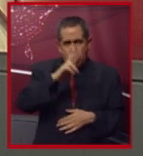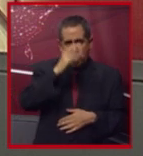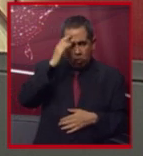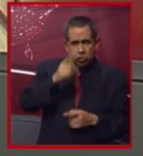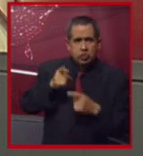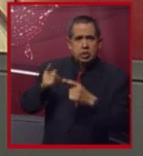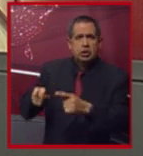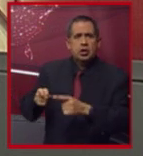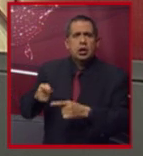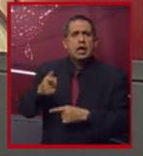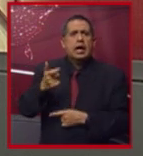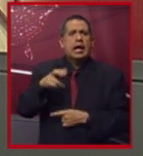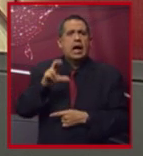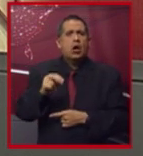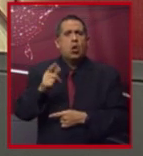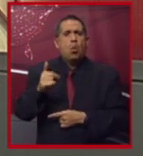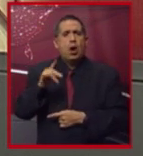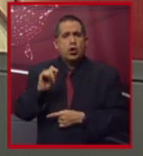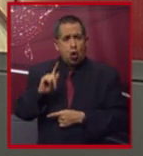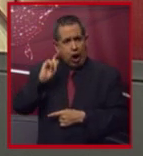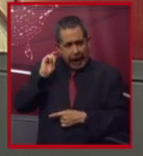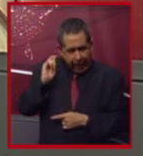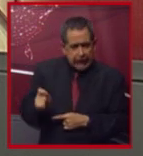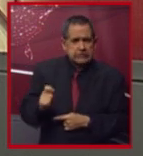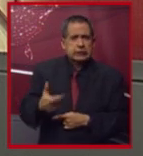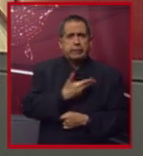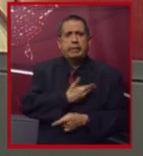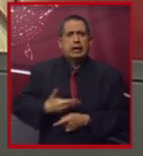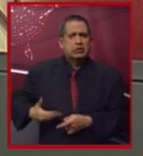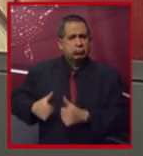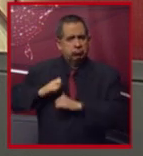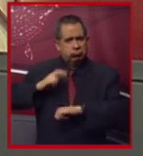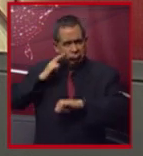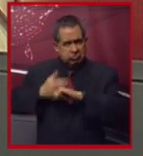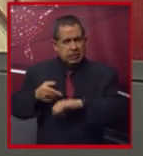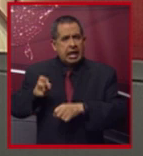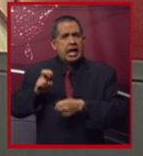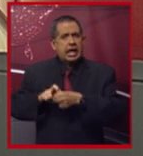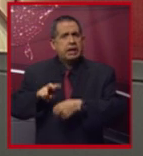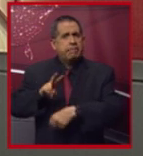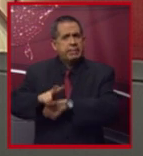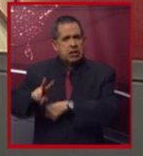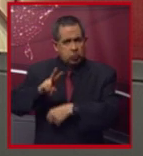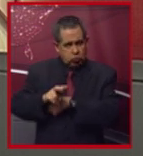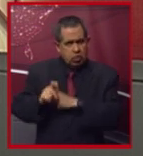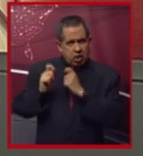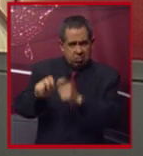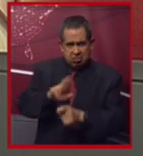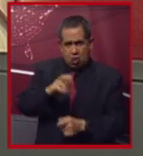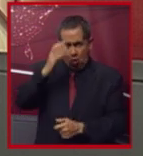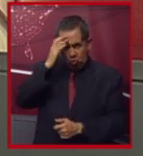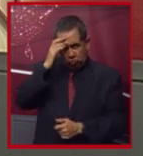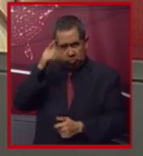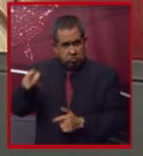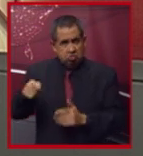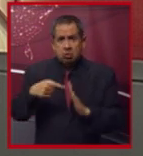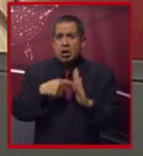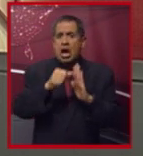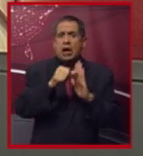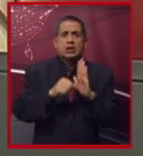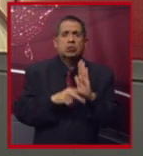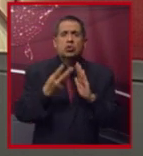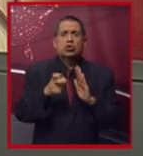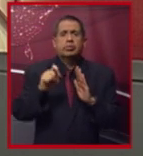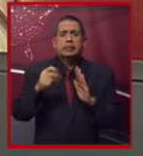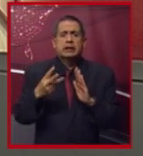reconocer a Juan Gerardo Guaidó Márquez como presidente encargado de la República Bolivariana de Venezuela en cumplimiento con lo dispuesto por el